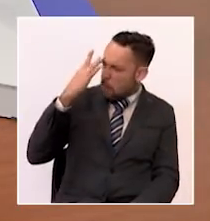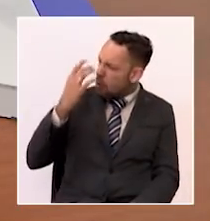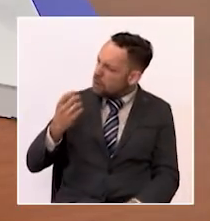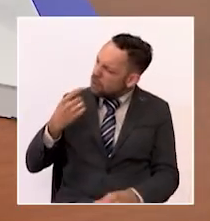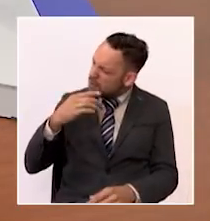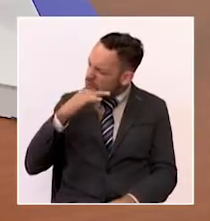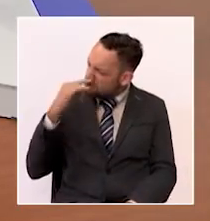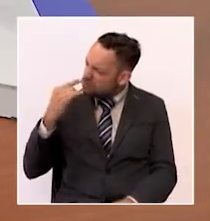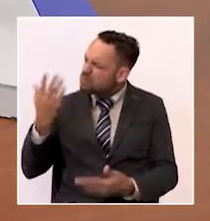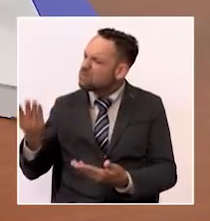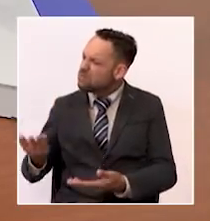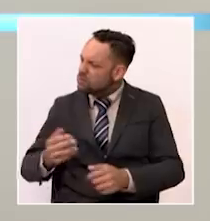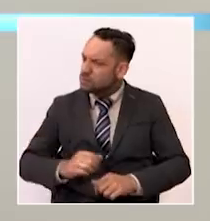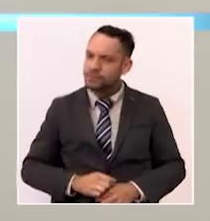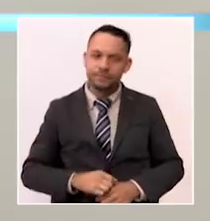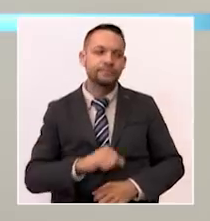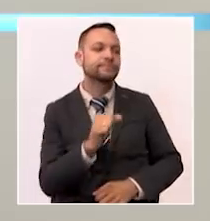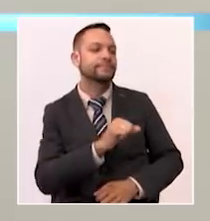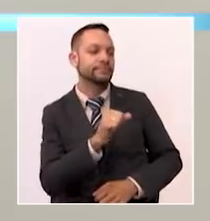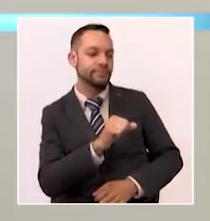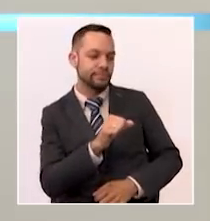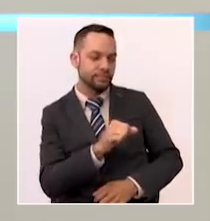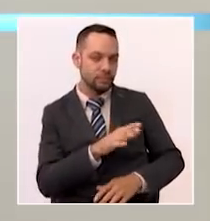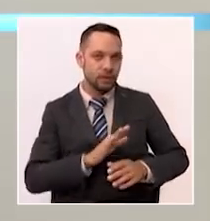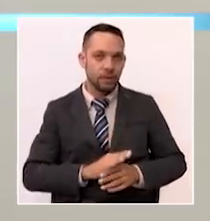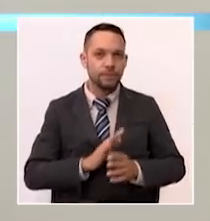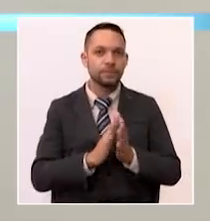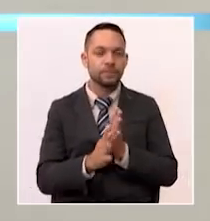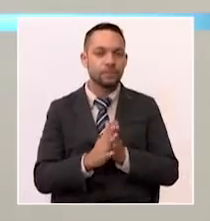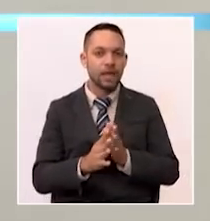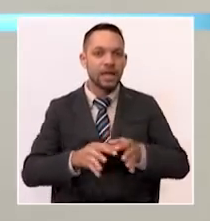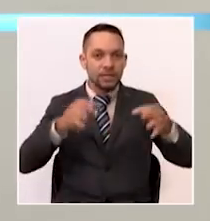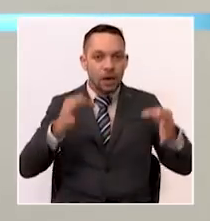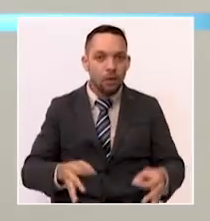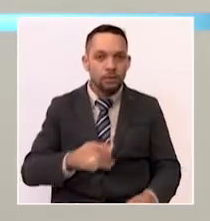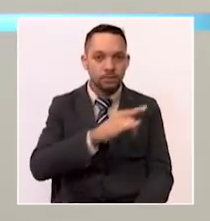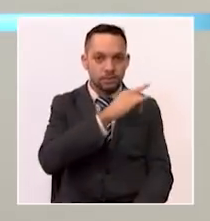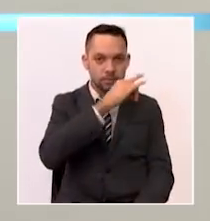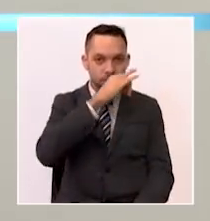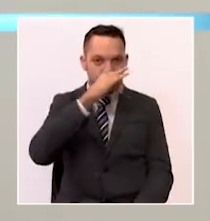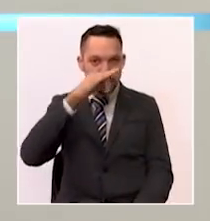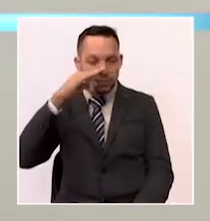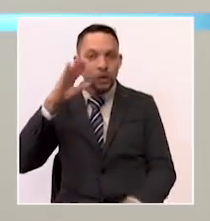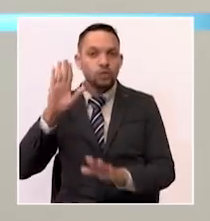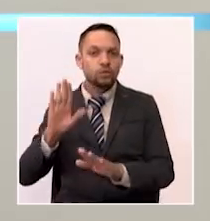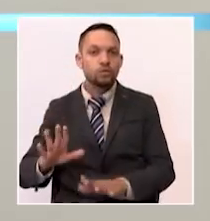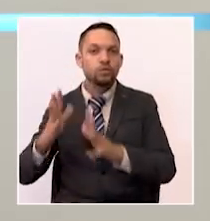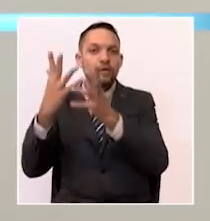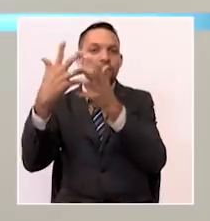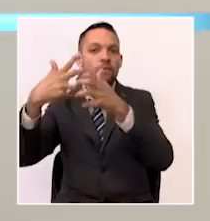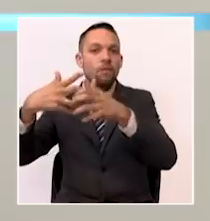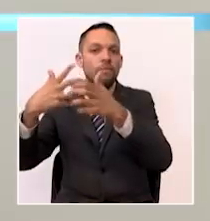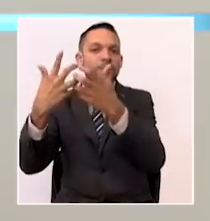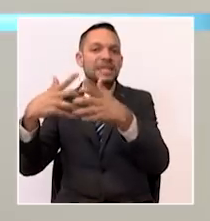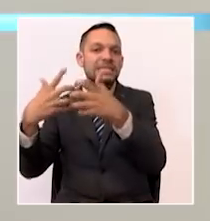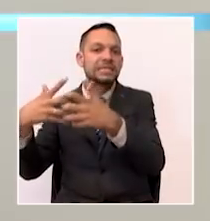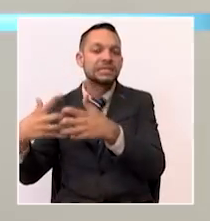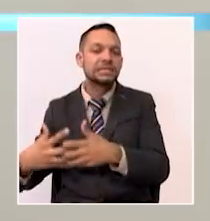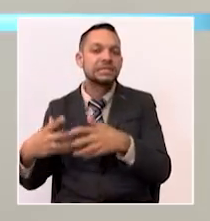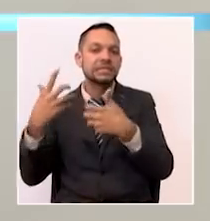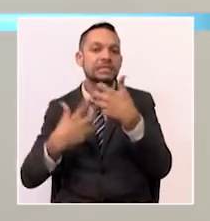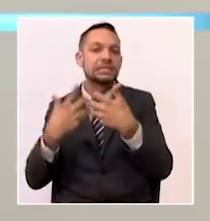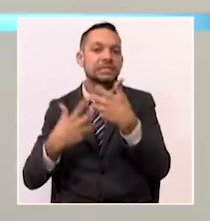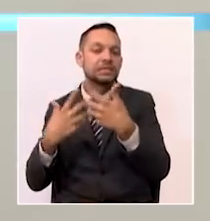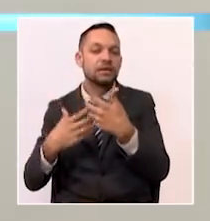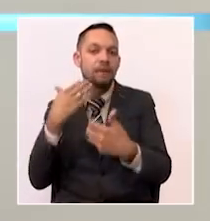más características le da hasta lo que más olor da generalmente a la vagina son las bacterias que predominan y que pueden venir de